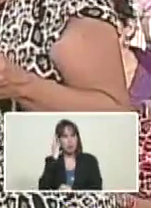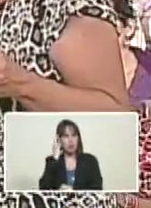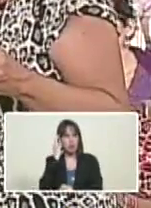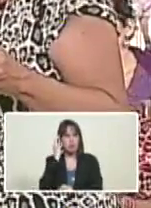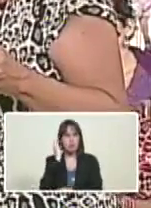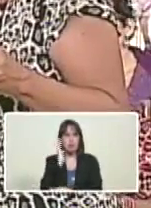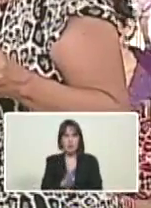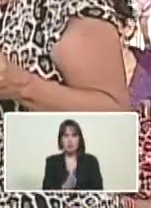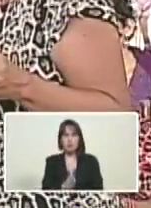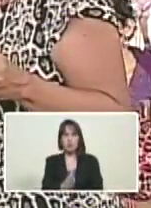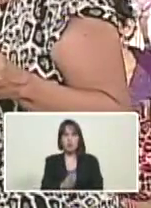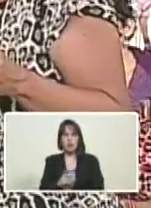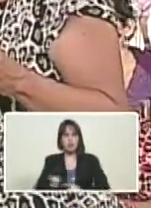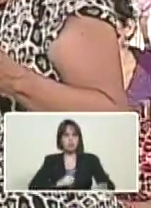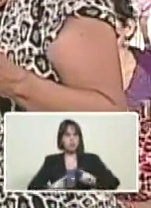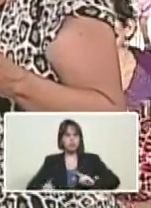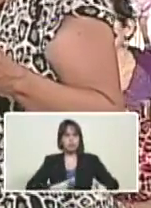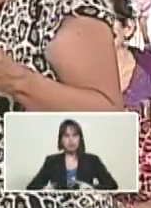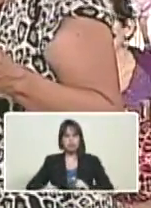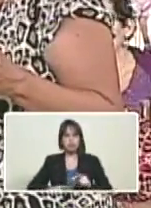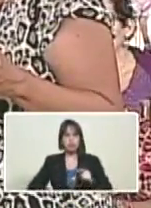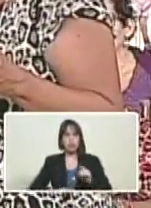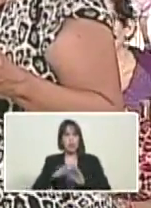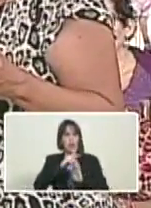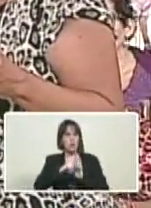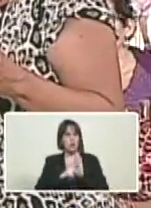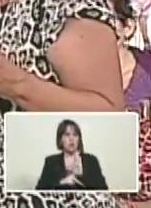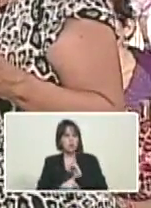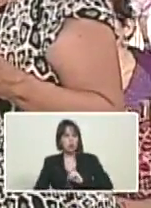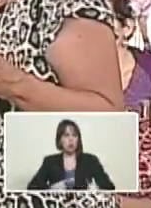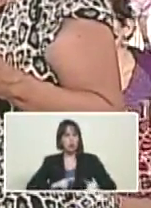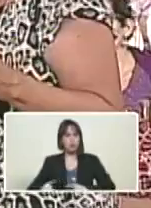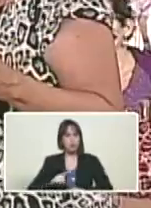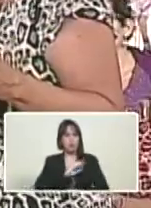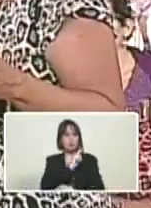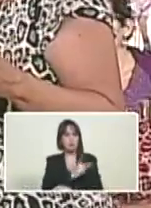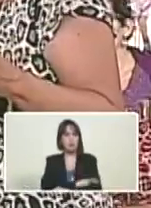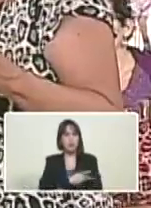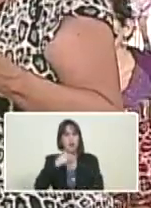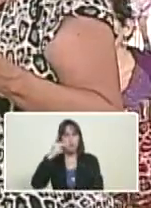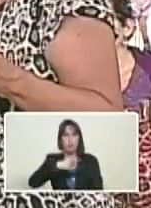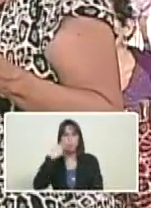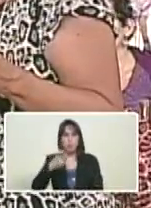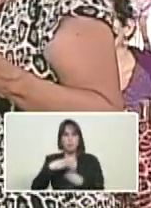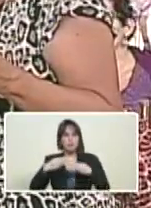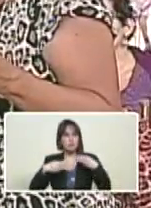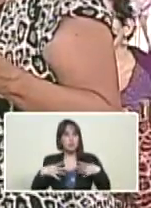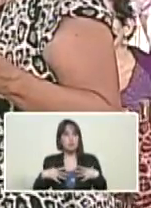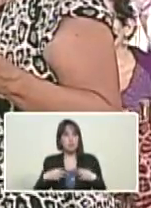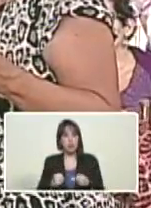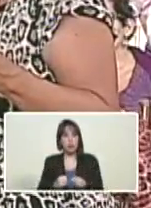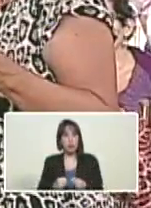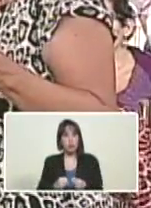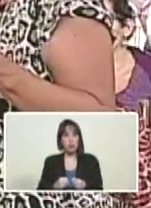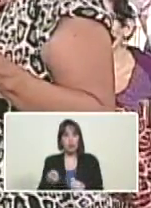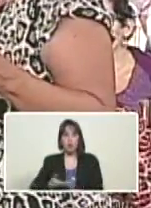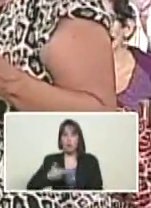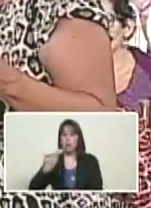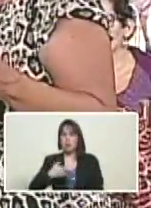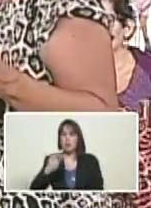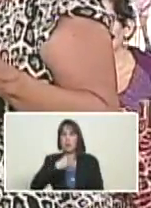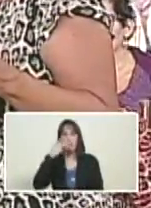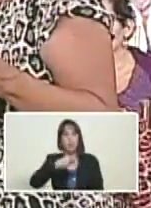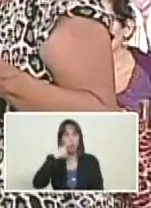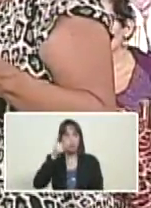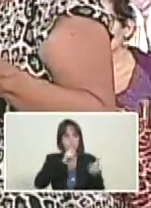dirección para la planificación, gestión y control de las políticas públicas de salud, haciéndose elemental la formación